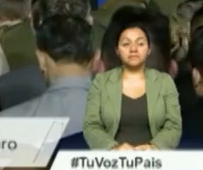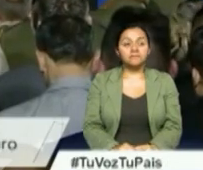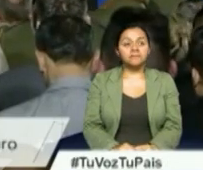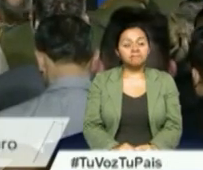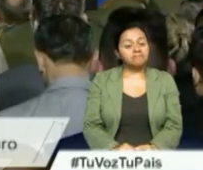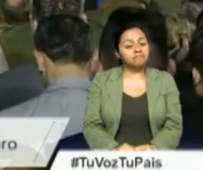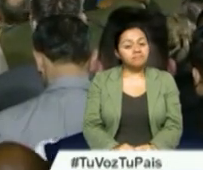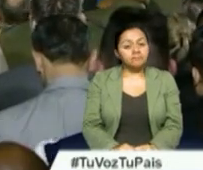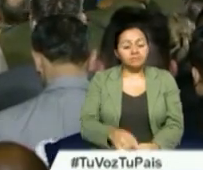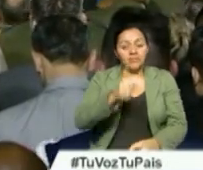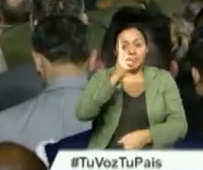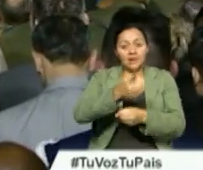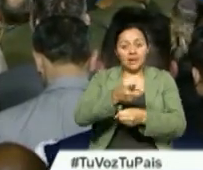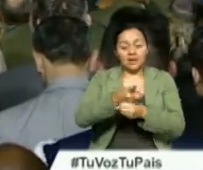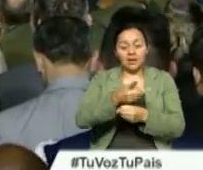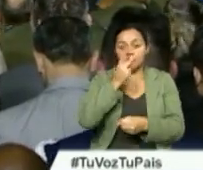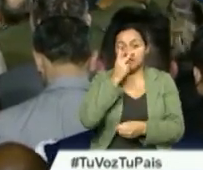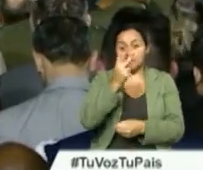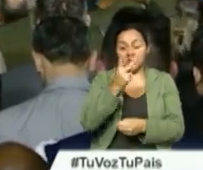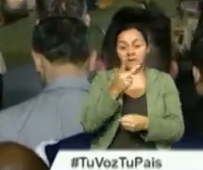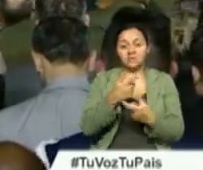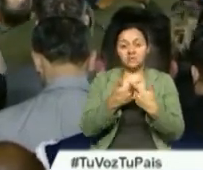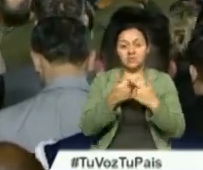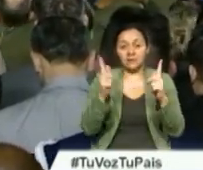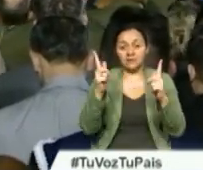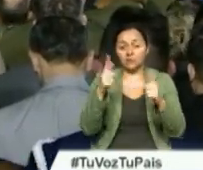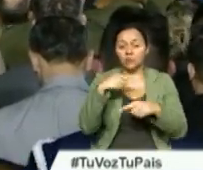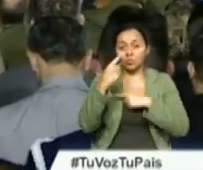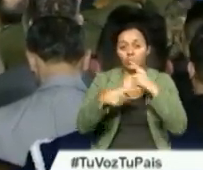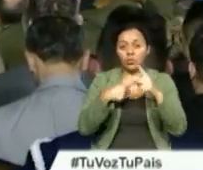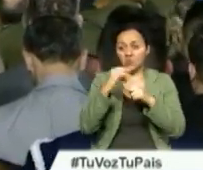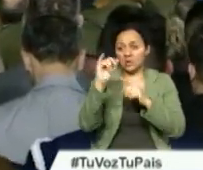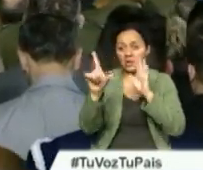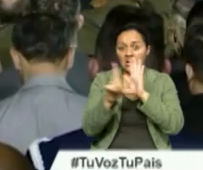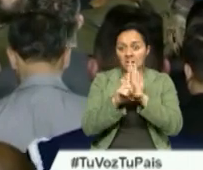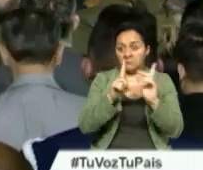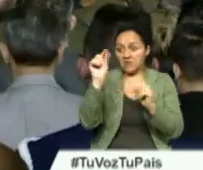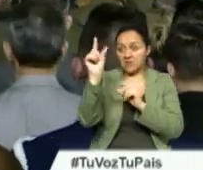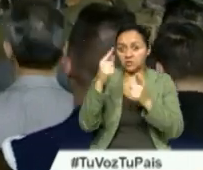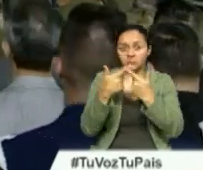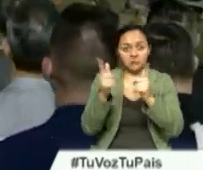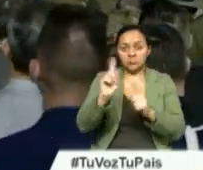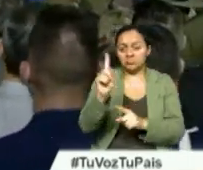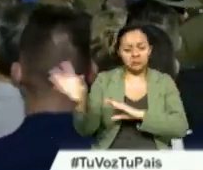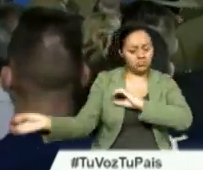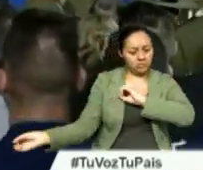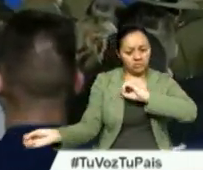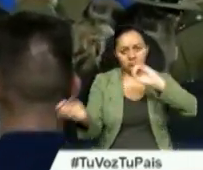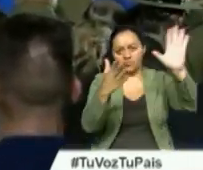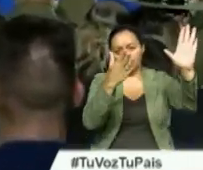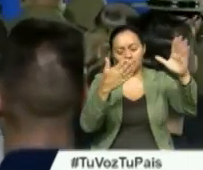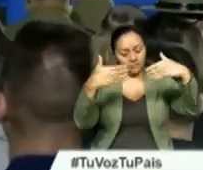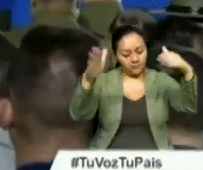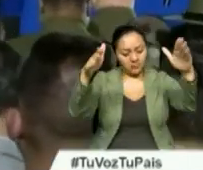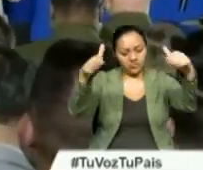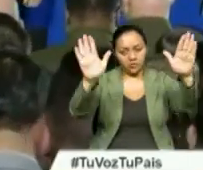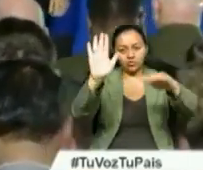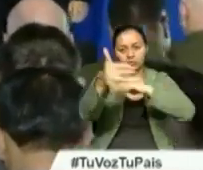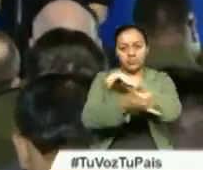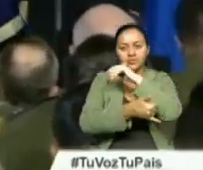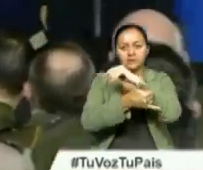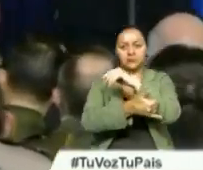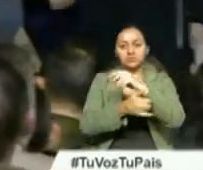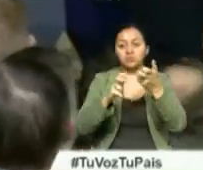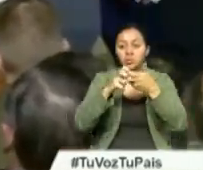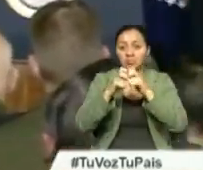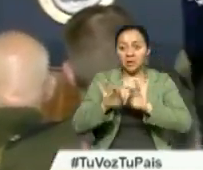El decreto también veta la liberación de inmigrantes ilegales detenidos y mantiene la prioridad de deportación para inmigrantes con antecedentes